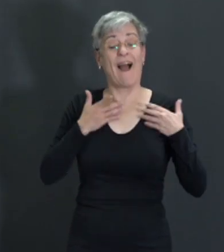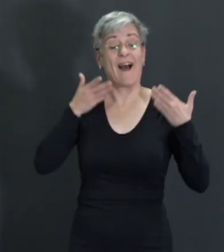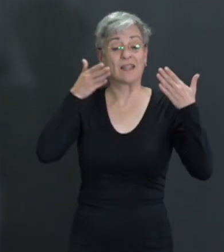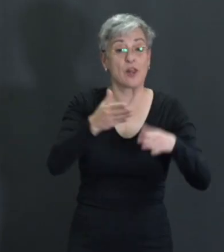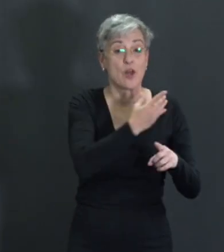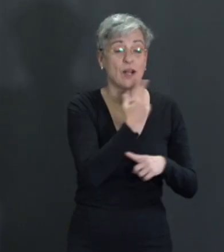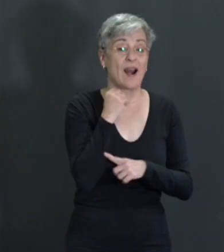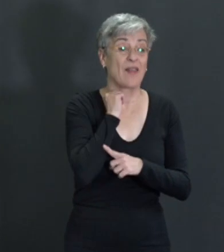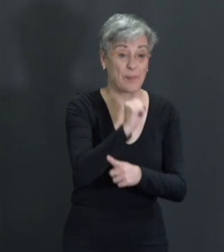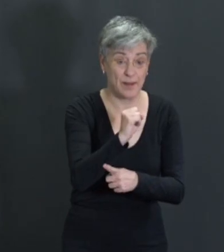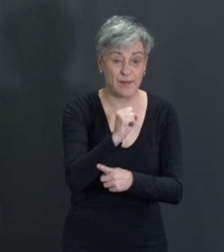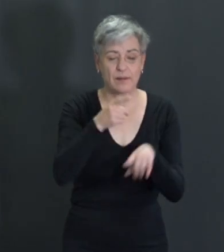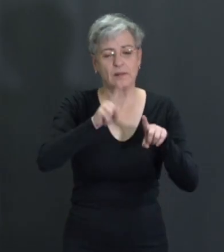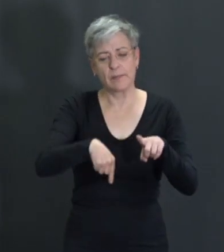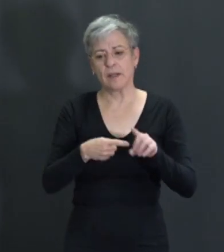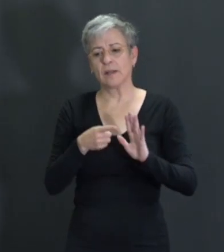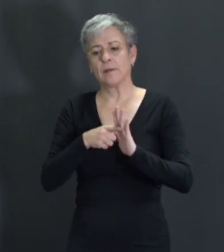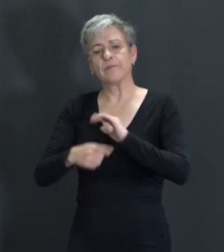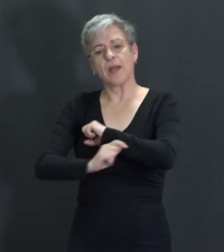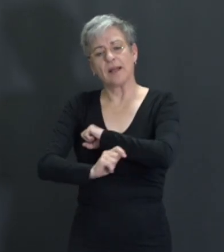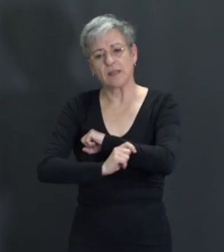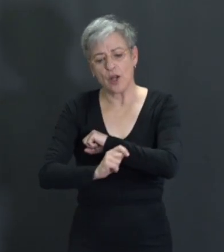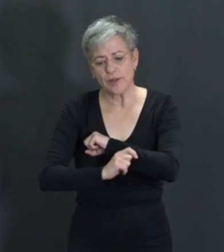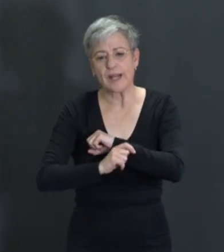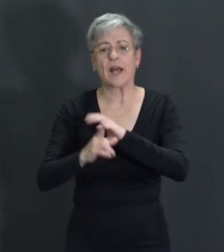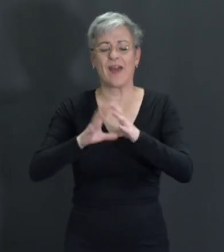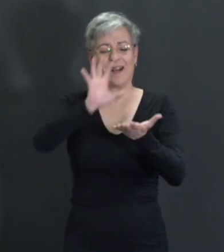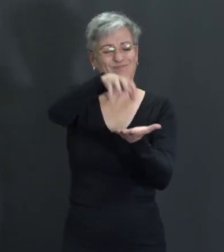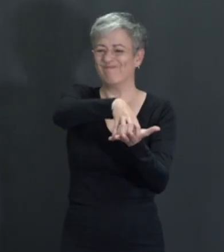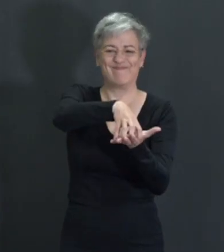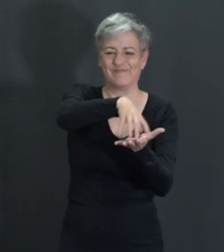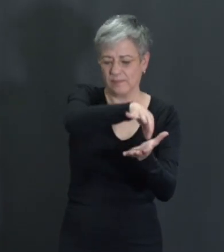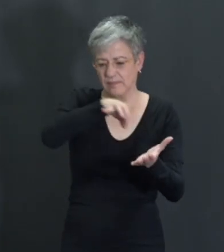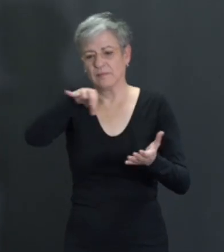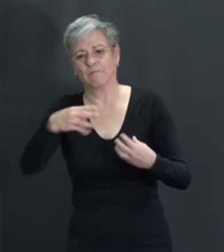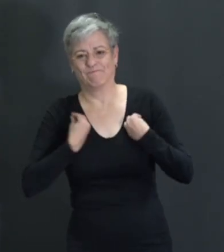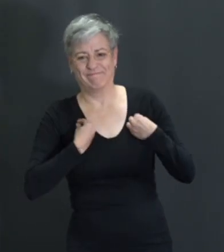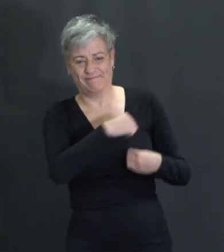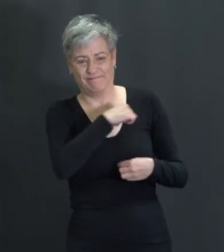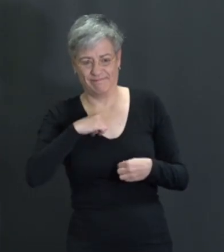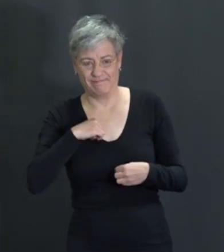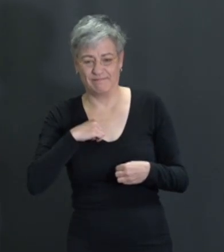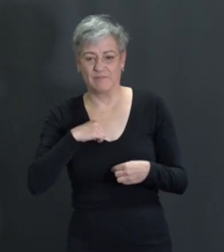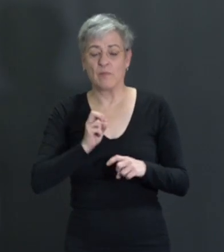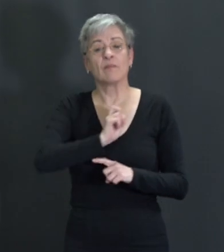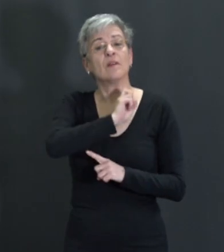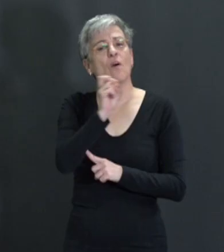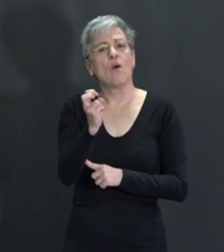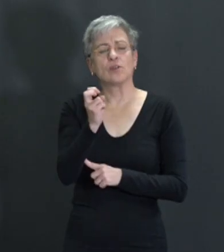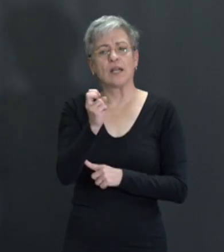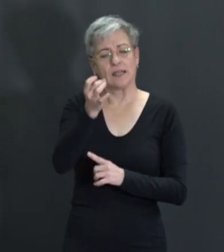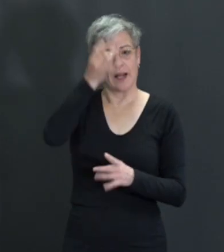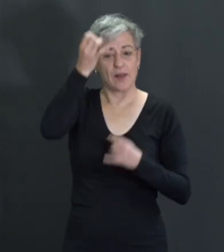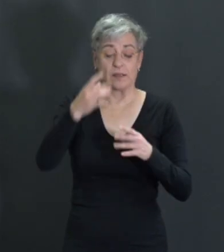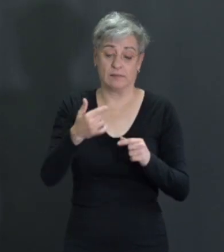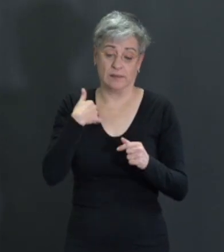con otras medidas, como con la estrategia de desinstitucionalización y demás, ¿no?, iniciativas que en las